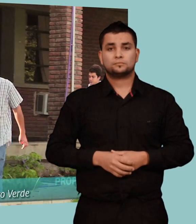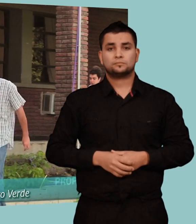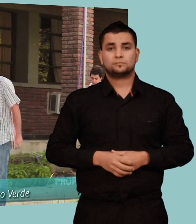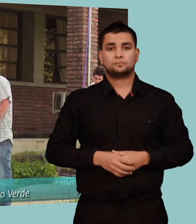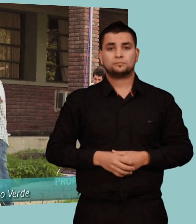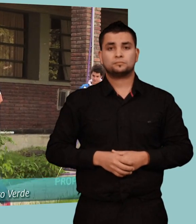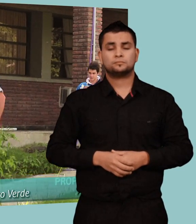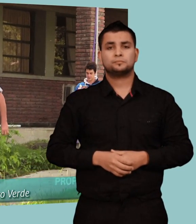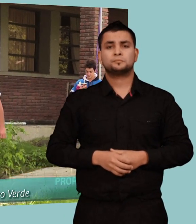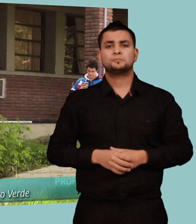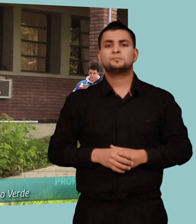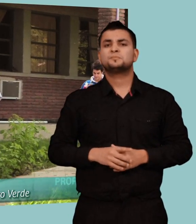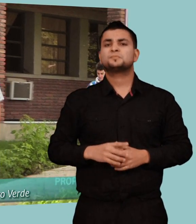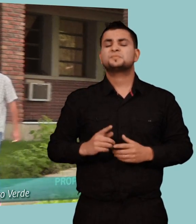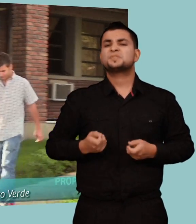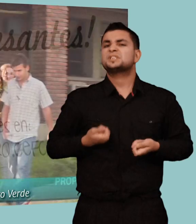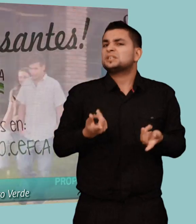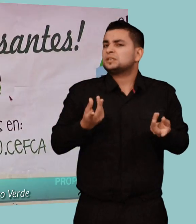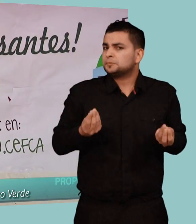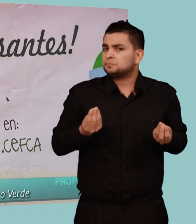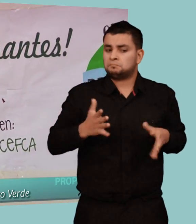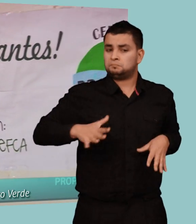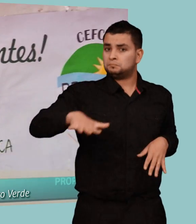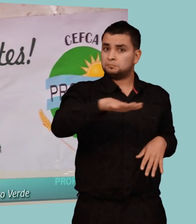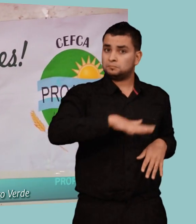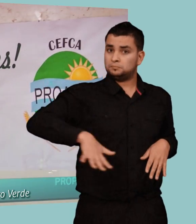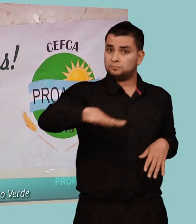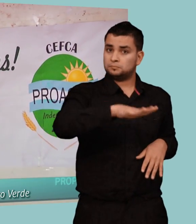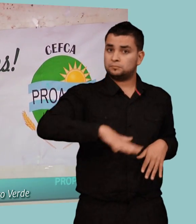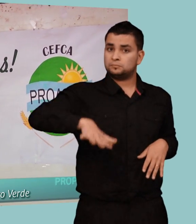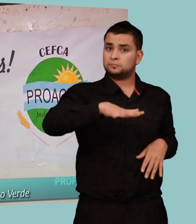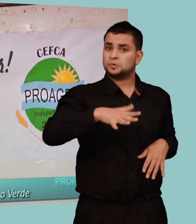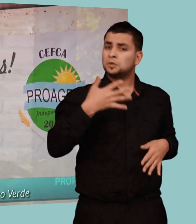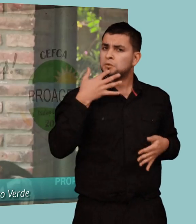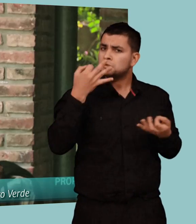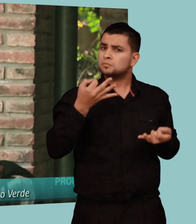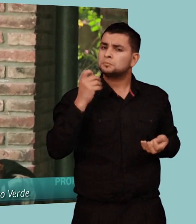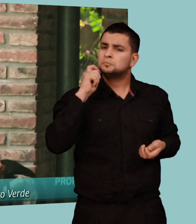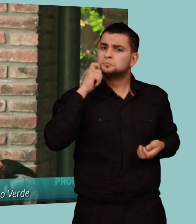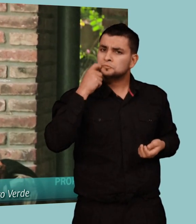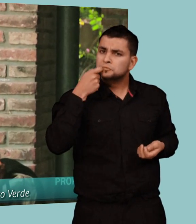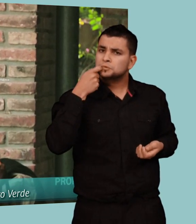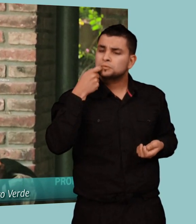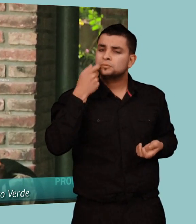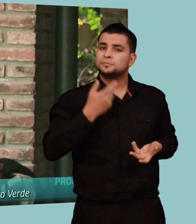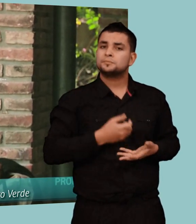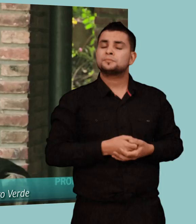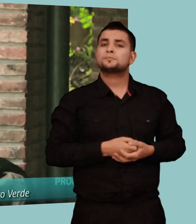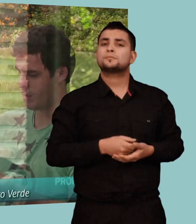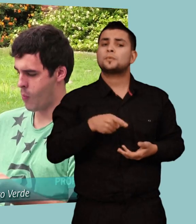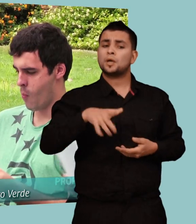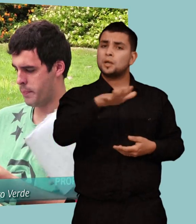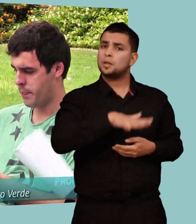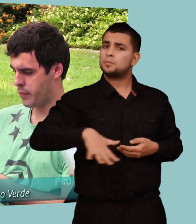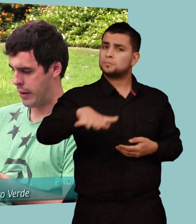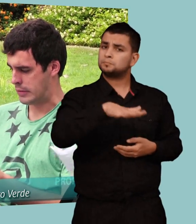Lo primero que se le ofrece es un ambiente realmente muy lindo. En esta localidad,